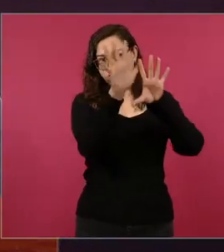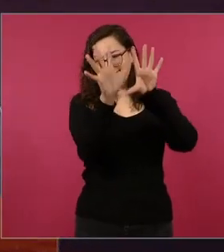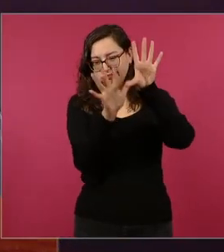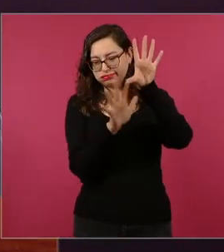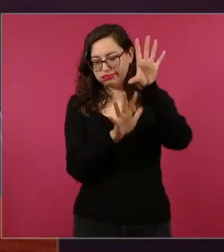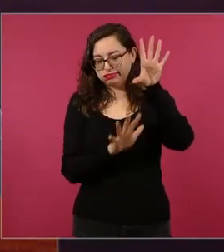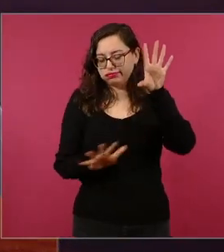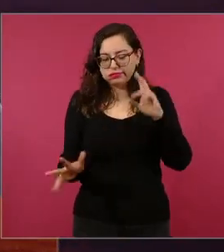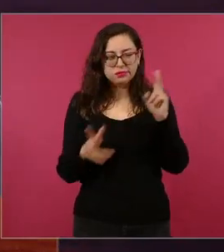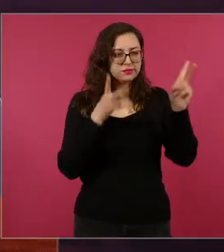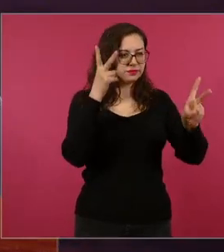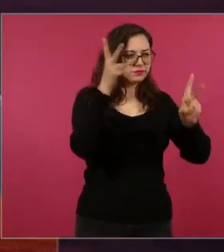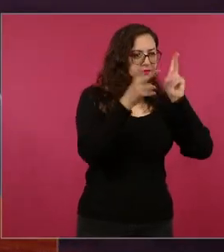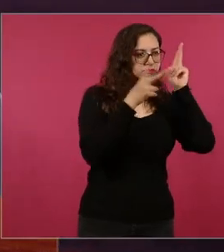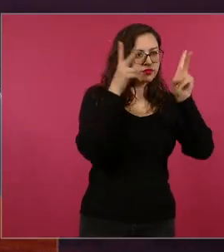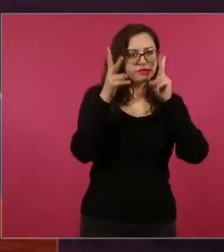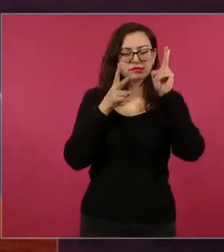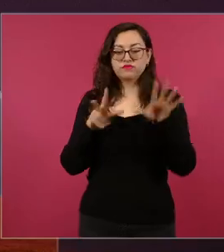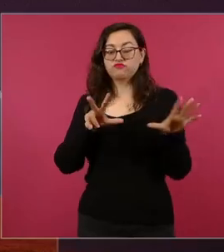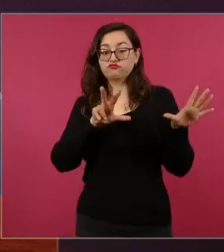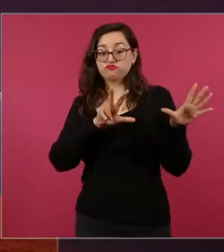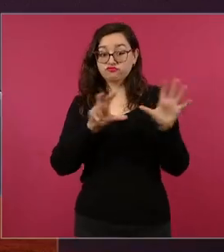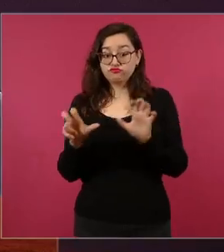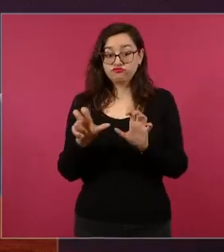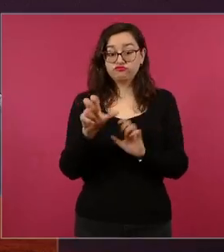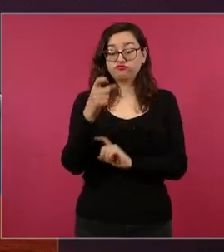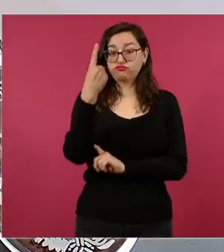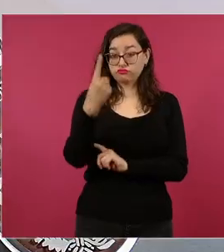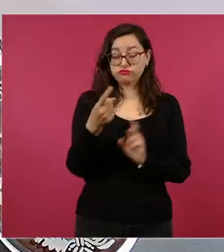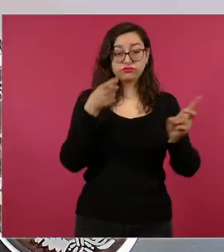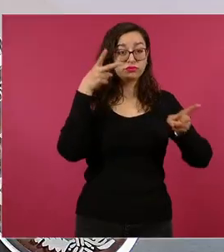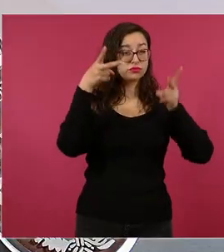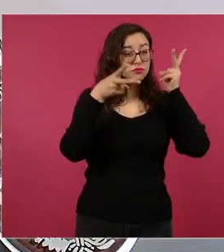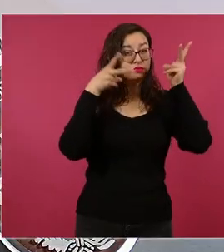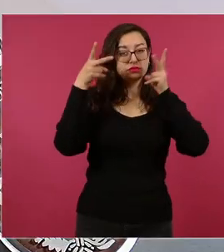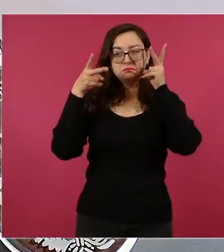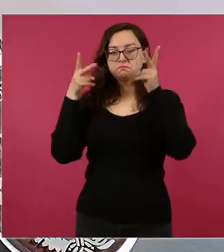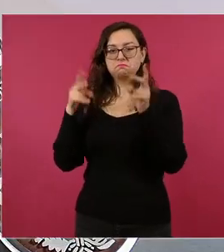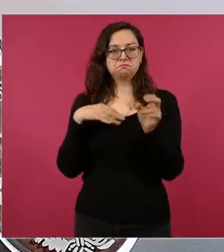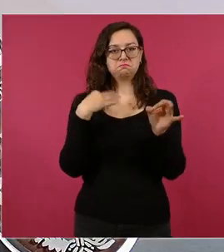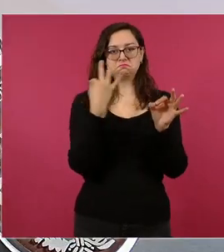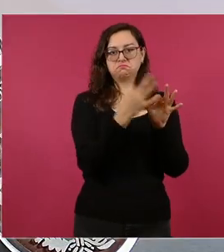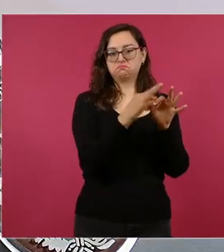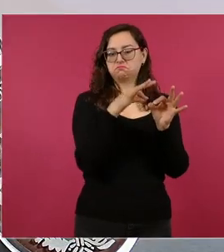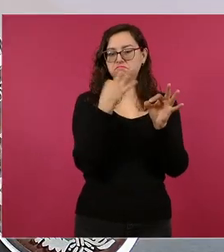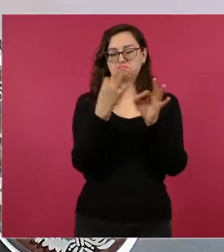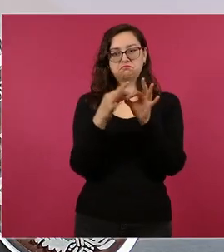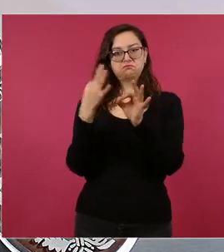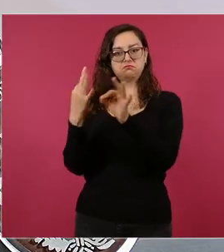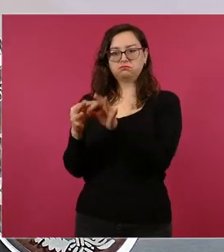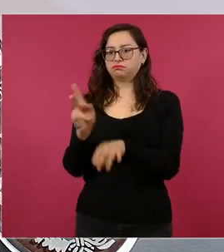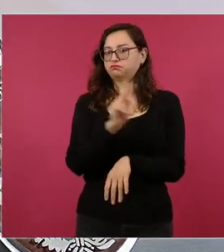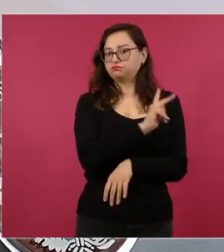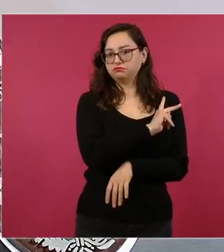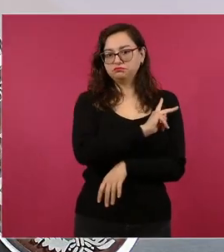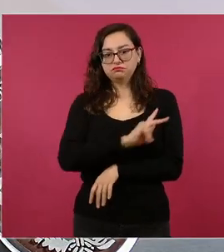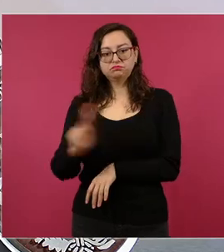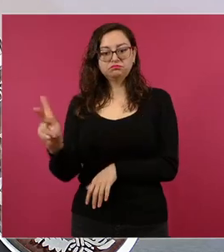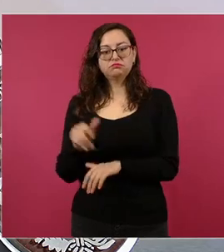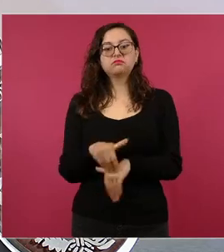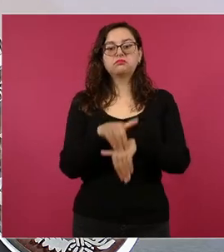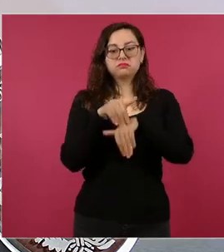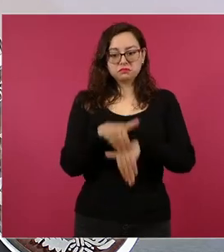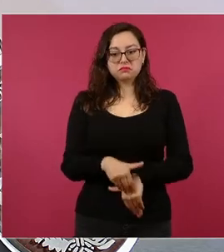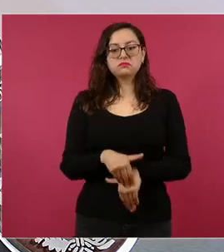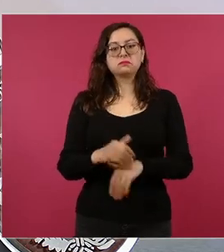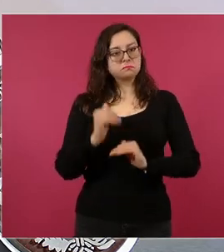todas las verificaciones, esas 801 visitas, estuvieron exitosas, se respetaron los precios y no solo